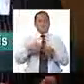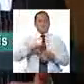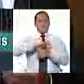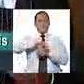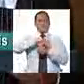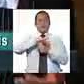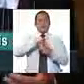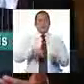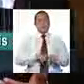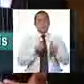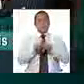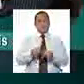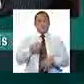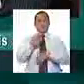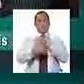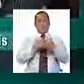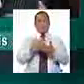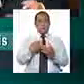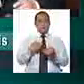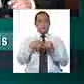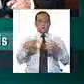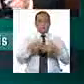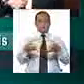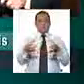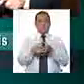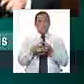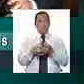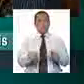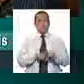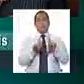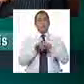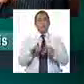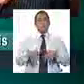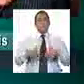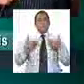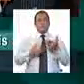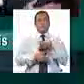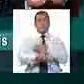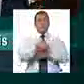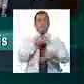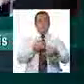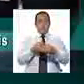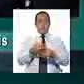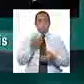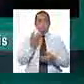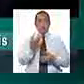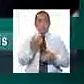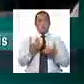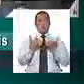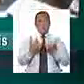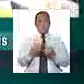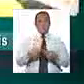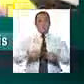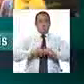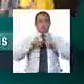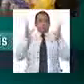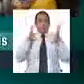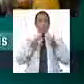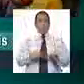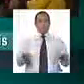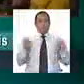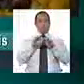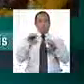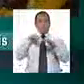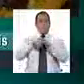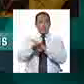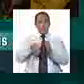también donde los productores y los consumidores van a poder intercambiar estas papas, va a haber un día central en la Plaza de Armas donde